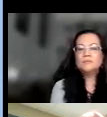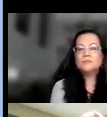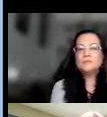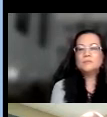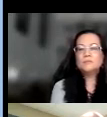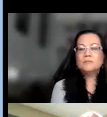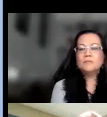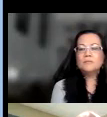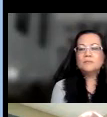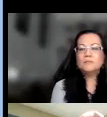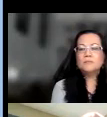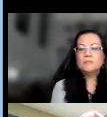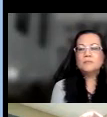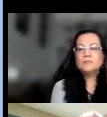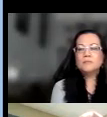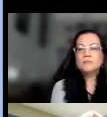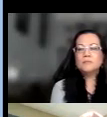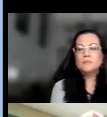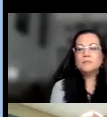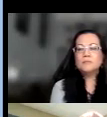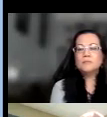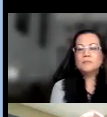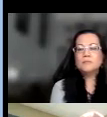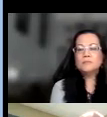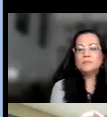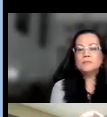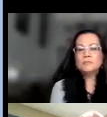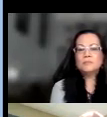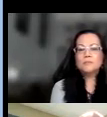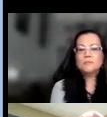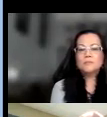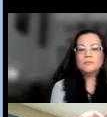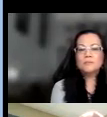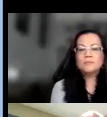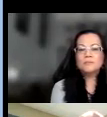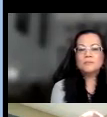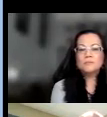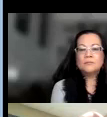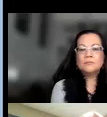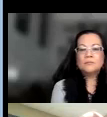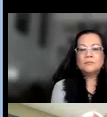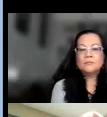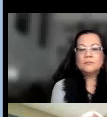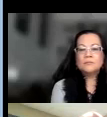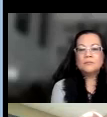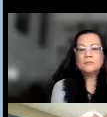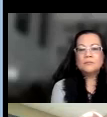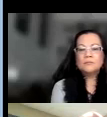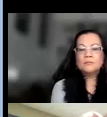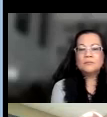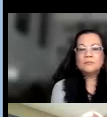de que Alta ha comprado y con los servicios